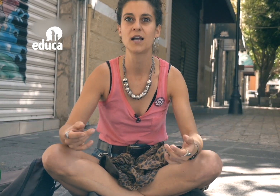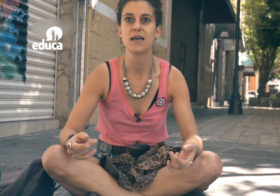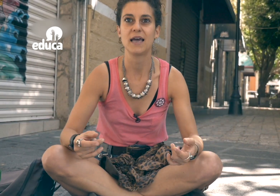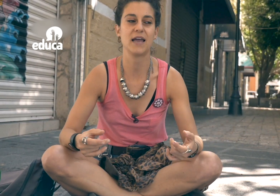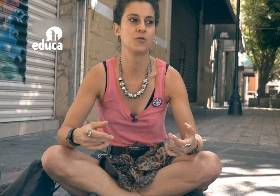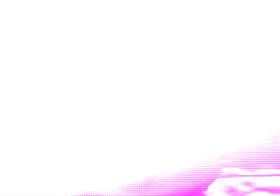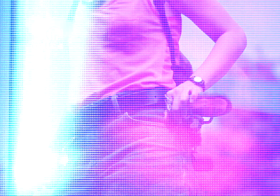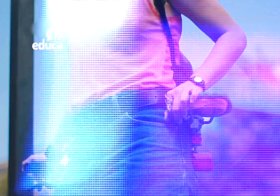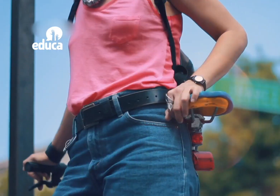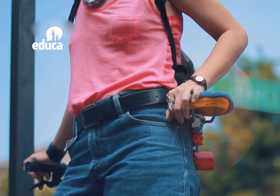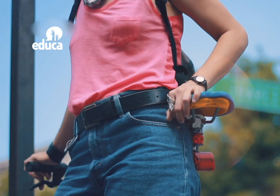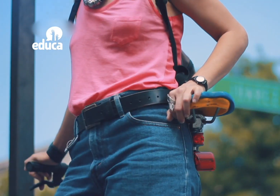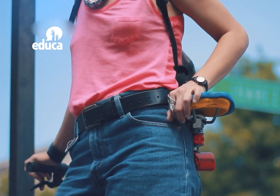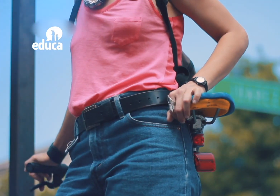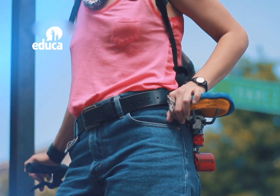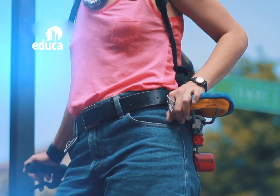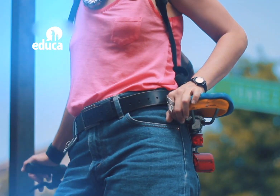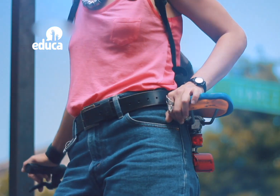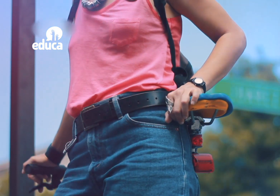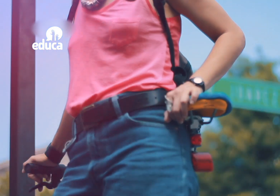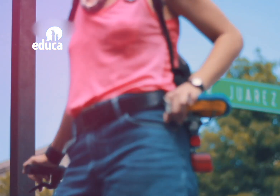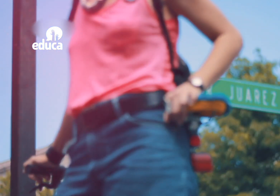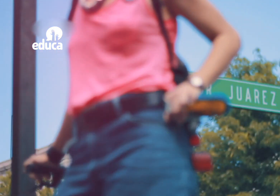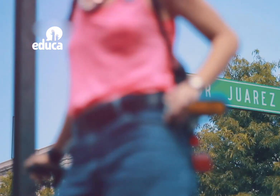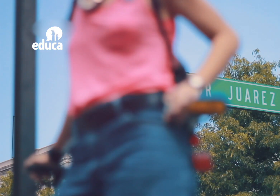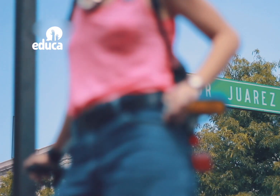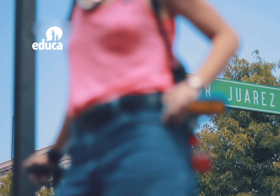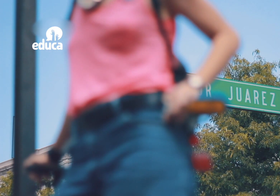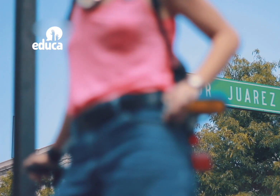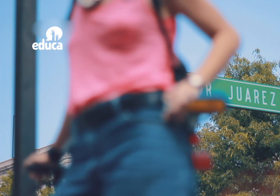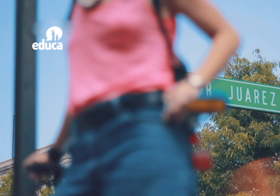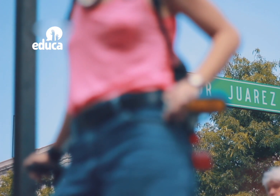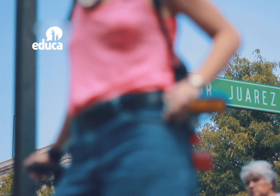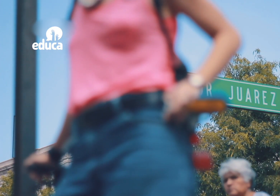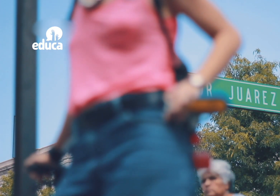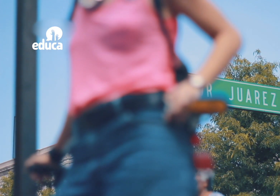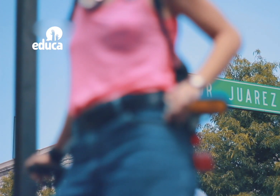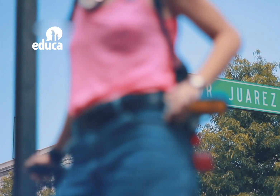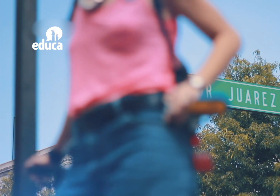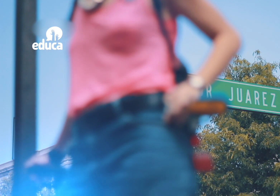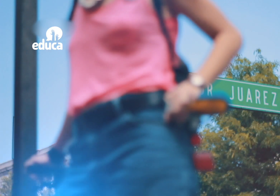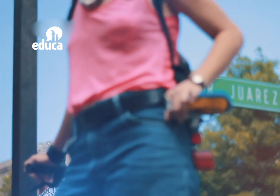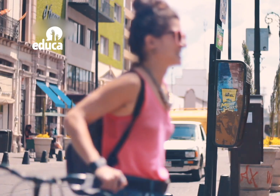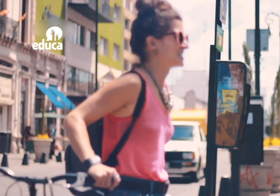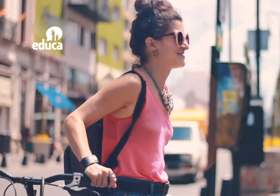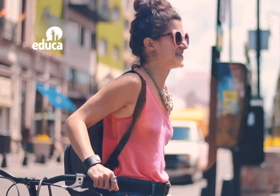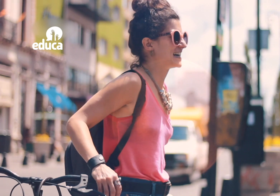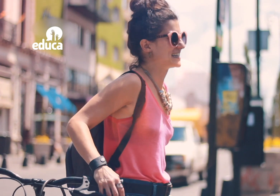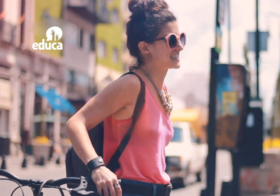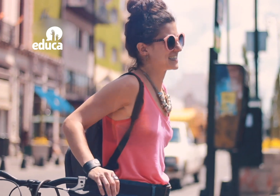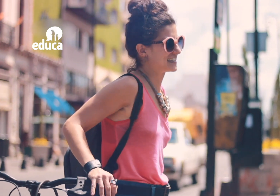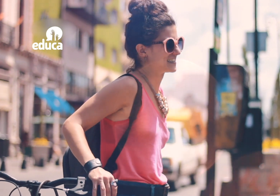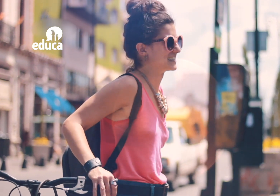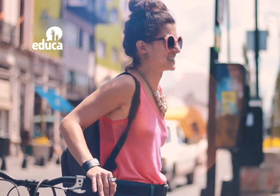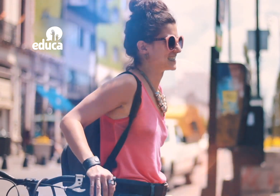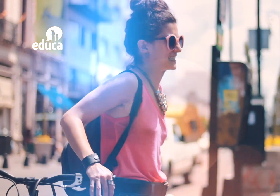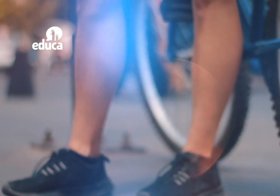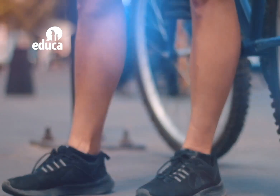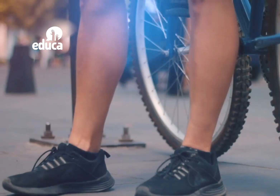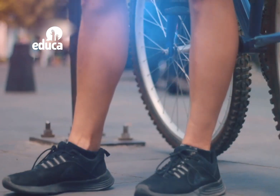loca, en no andar poniéndote un corpiño fuera de tu ropa o andar mostrando tu parte o